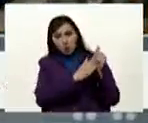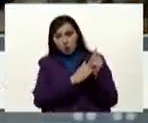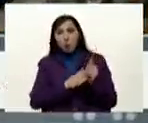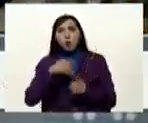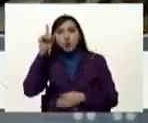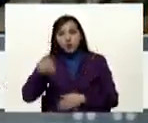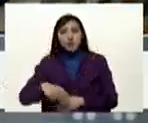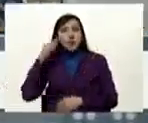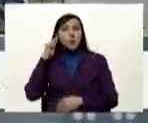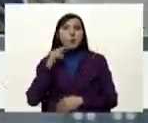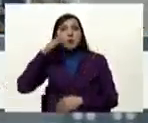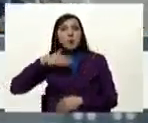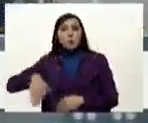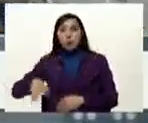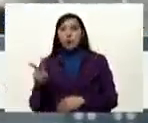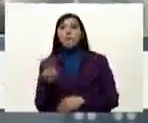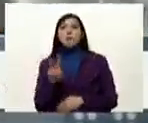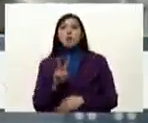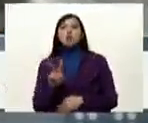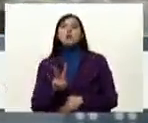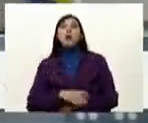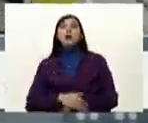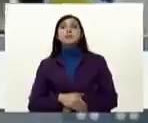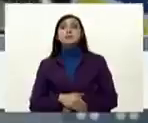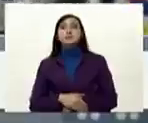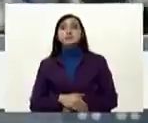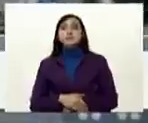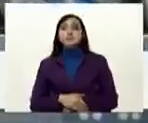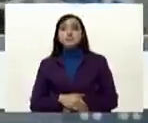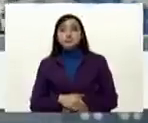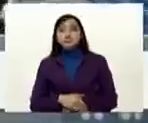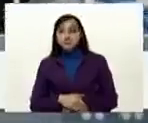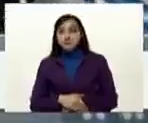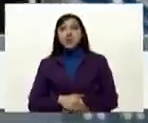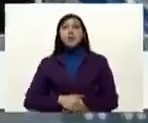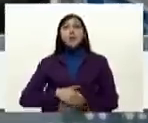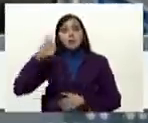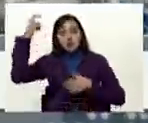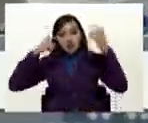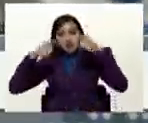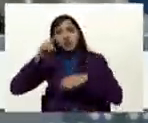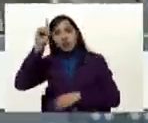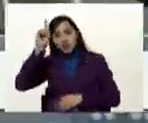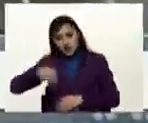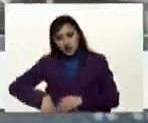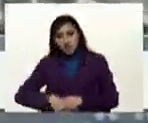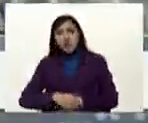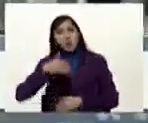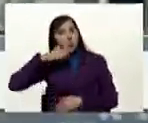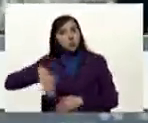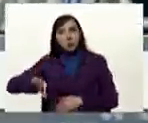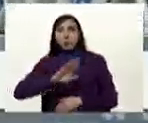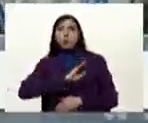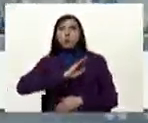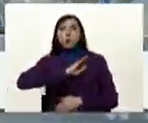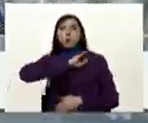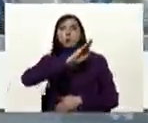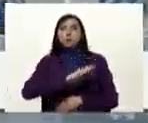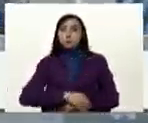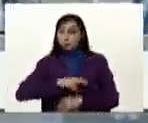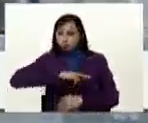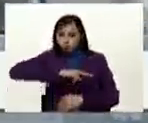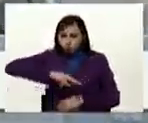Bolívar, del Libertador, y el pueblo del Comandante Supremo Hugo Rafael Chávez Frías. Ahí estamos,